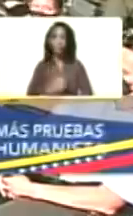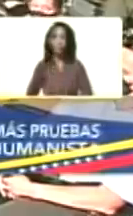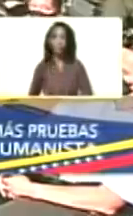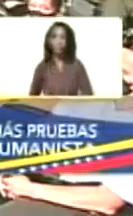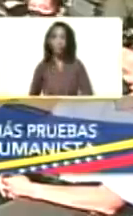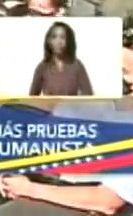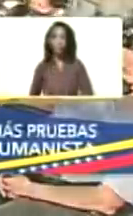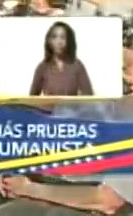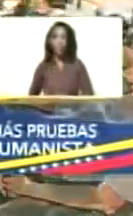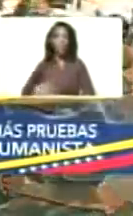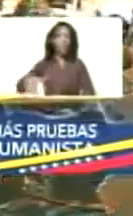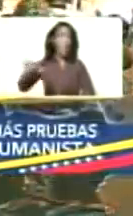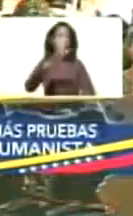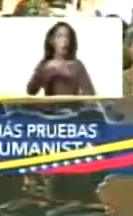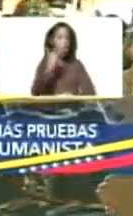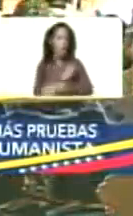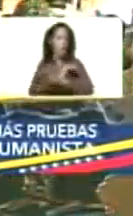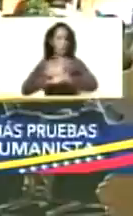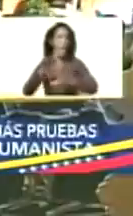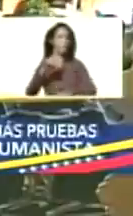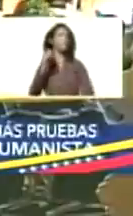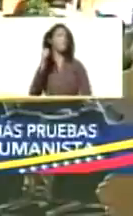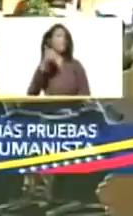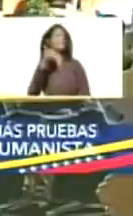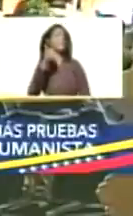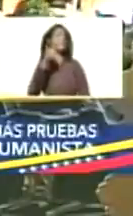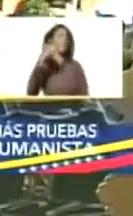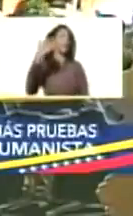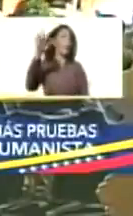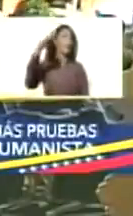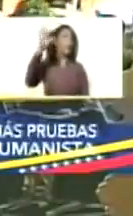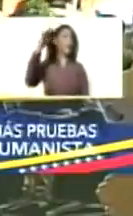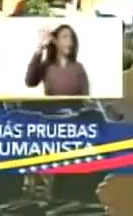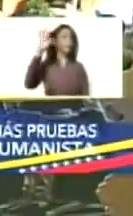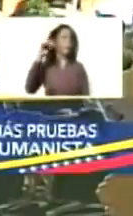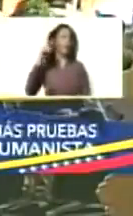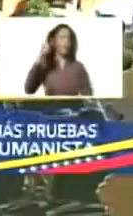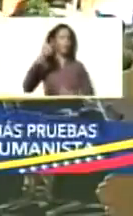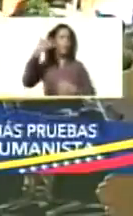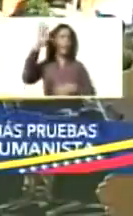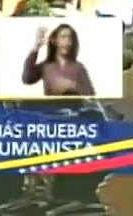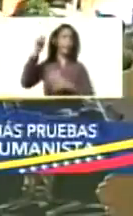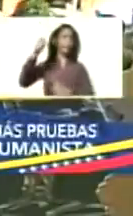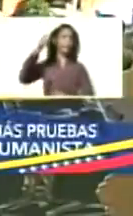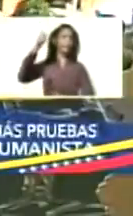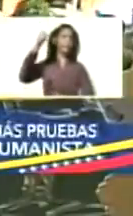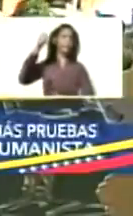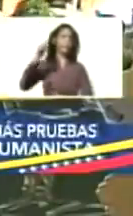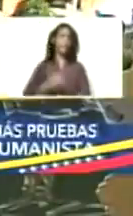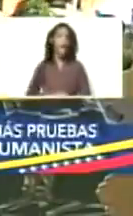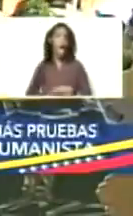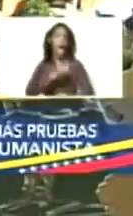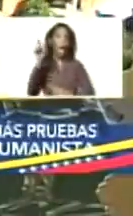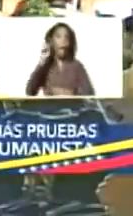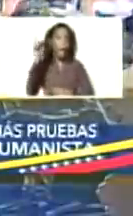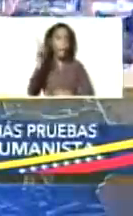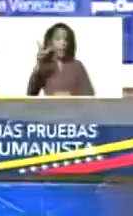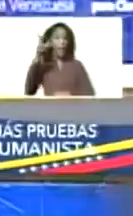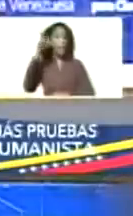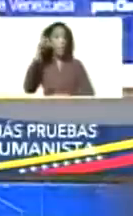Se han vacunado todos, sí. Está bien. Está bien. Aquel que me esté